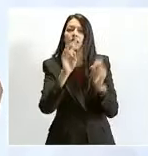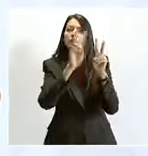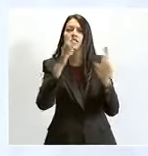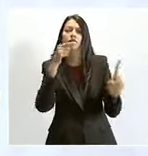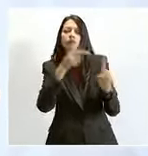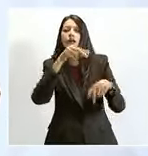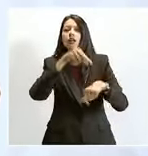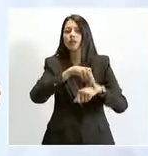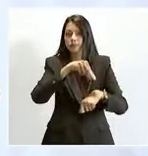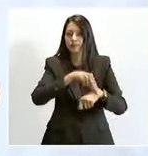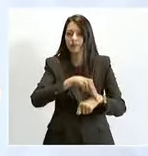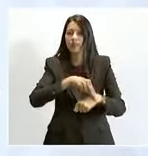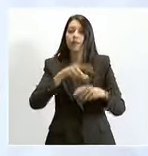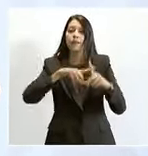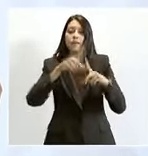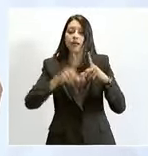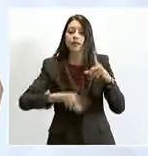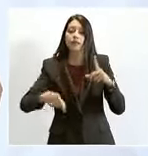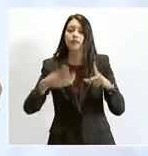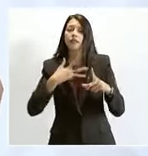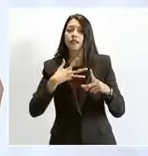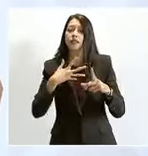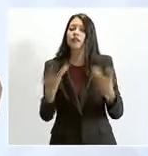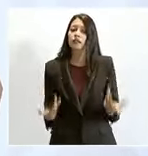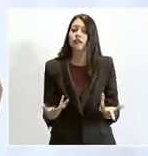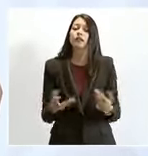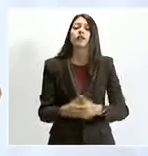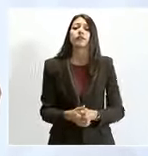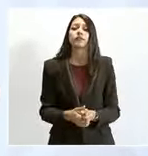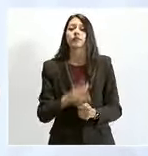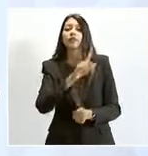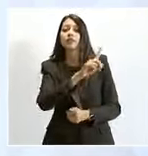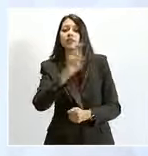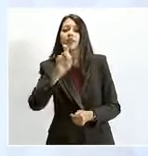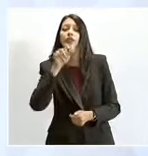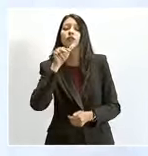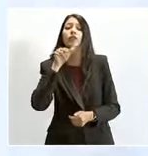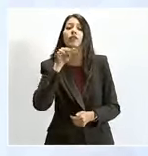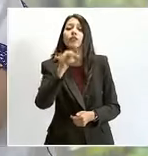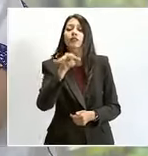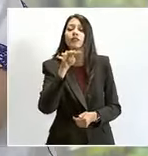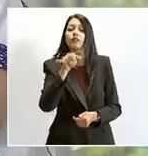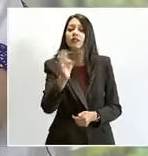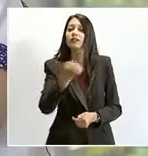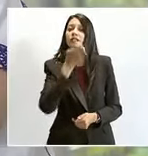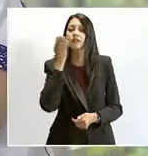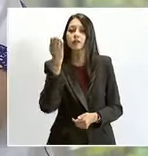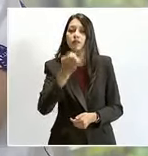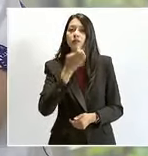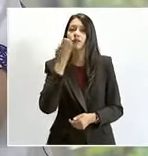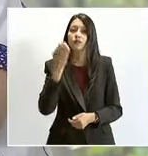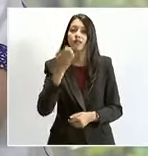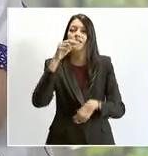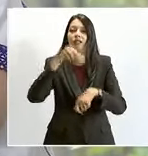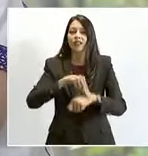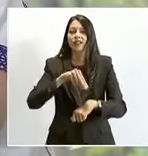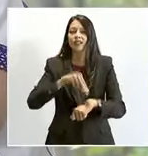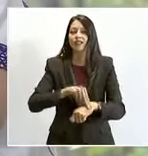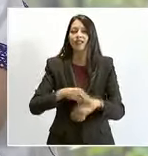en el país estamos sumando de inmediato 119 escuelas de Medicina